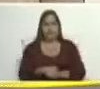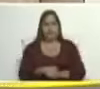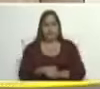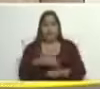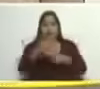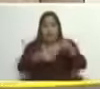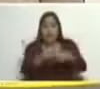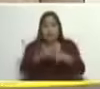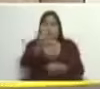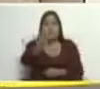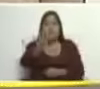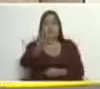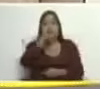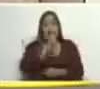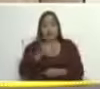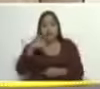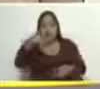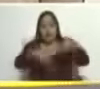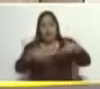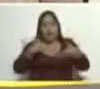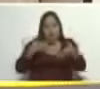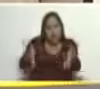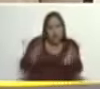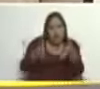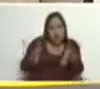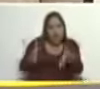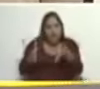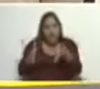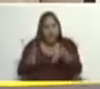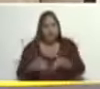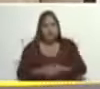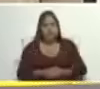Y he ganado elecciones cada 5 años.